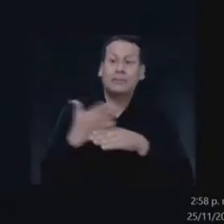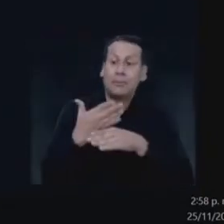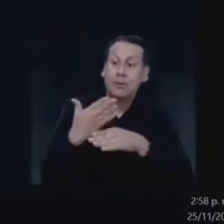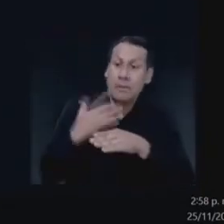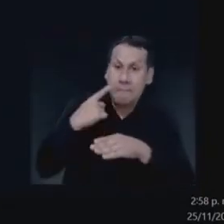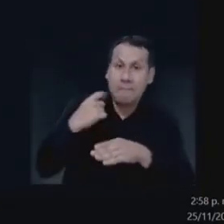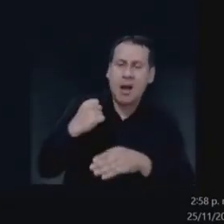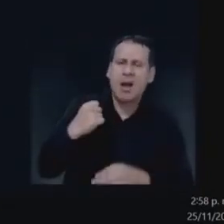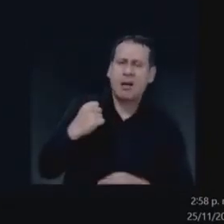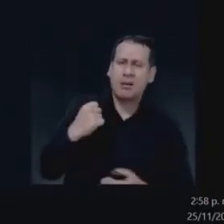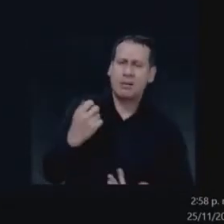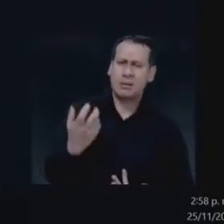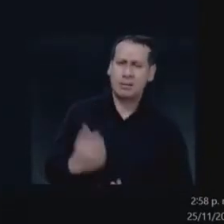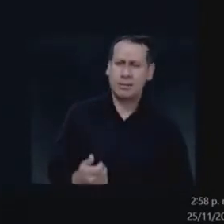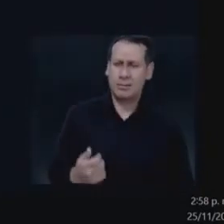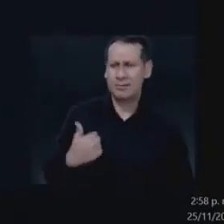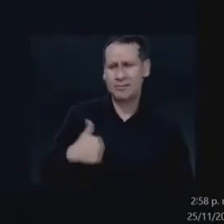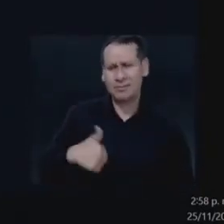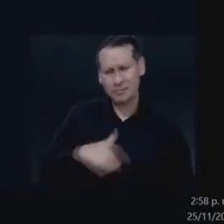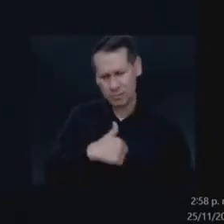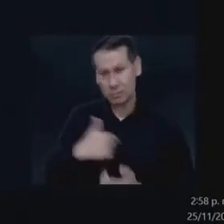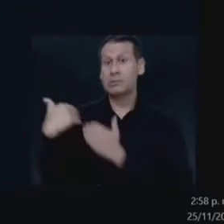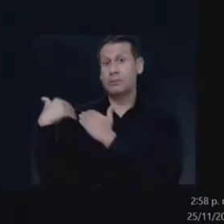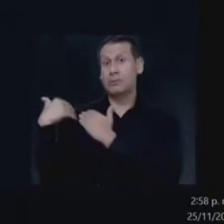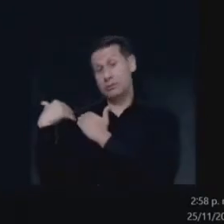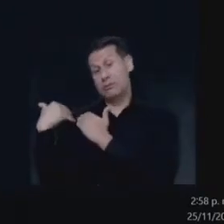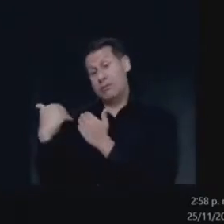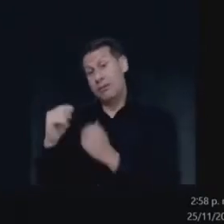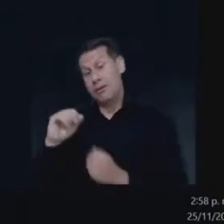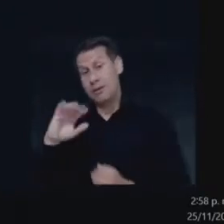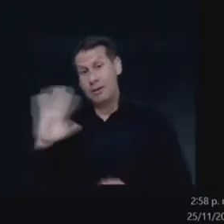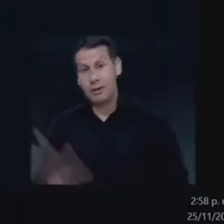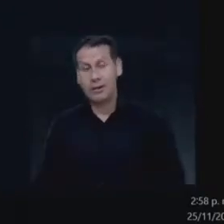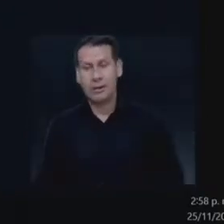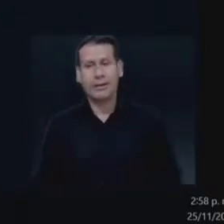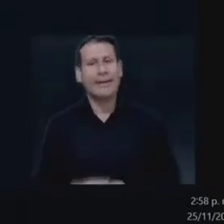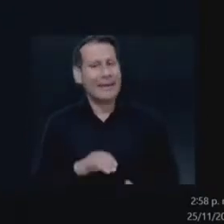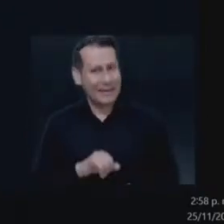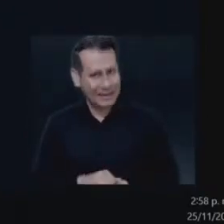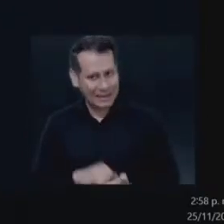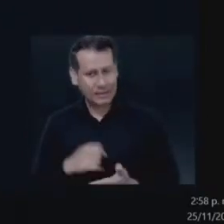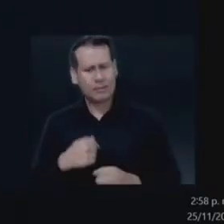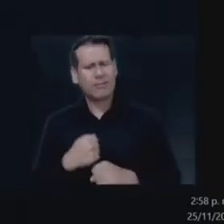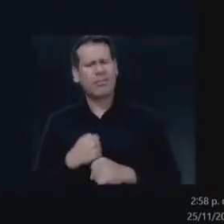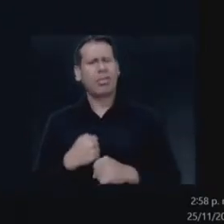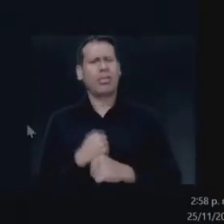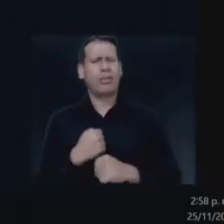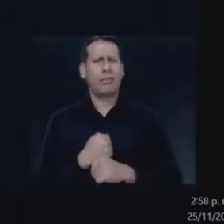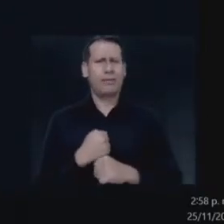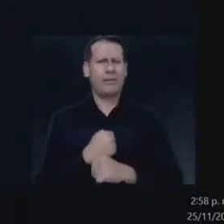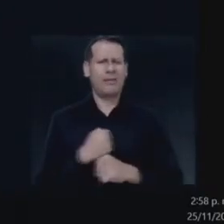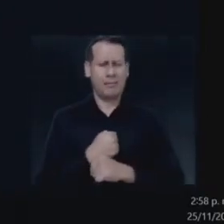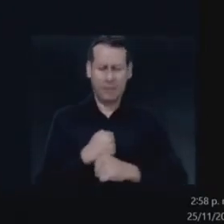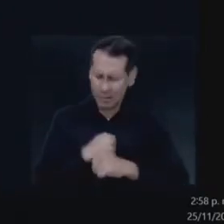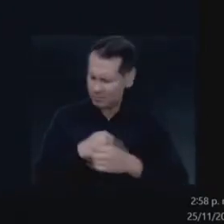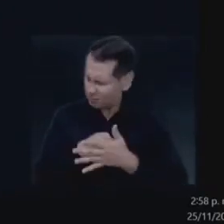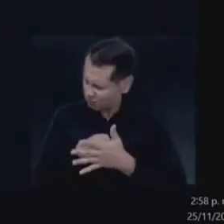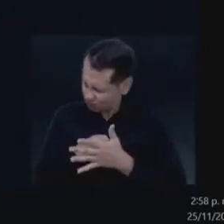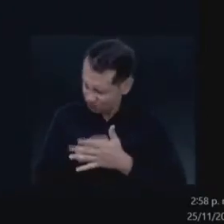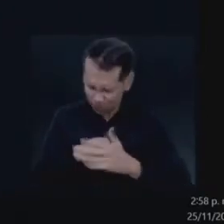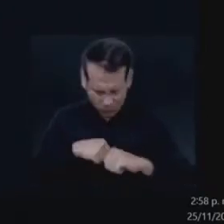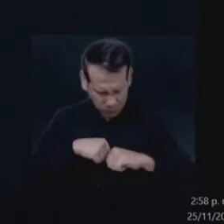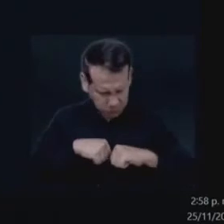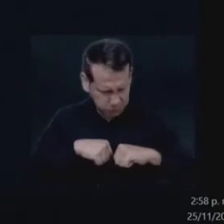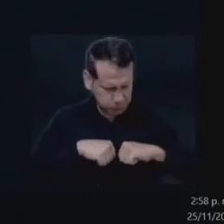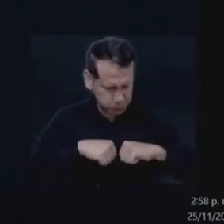Entonces la responsabilidad nuestra es mayor también. Y tenemos que trabajar justamente para cambiar o permitir que haya complementos con